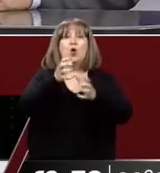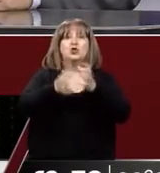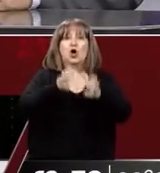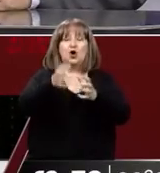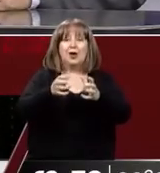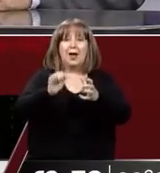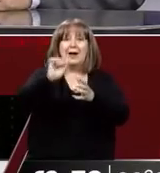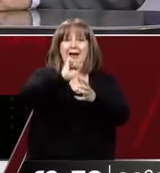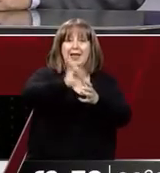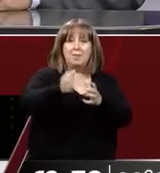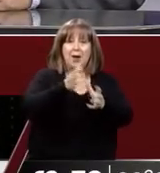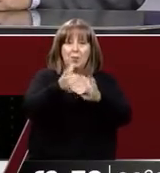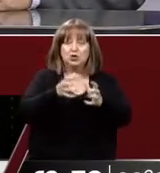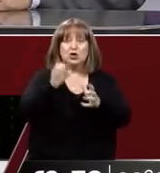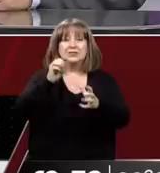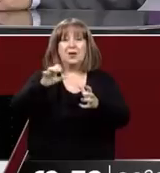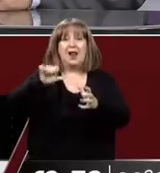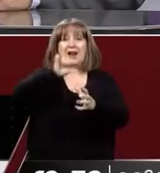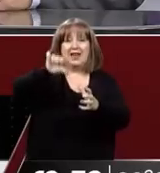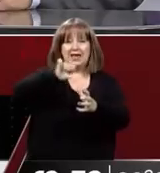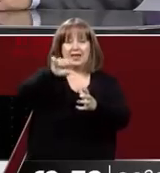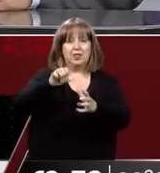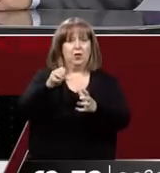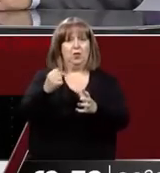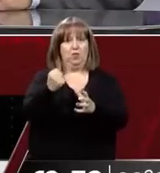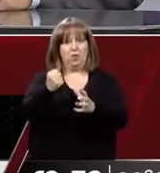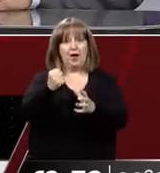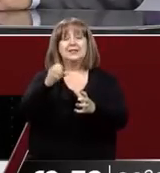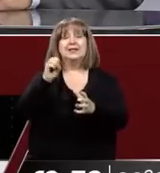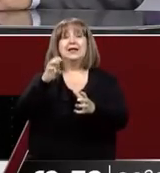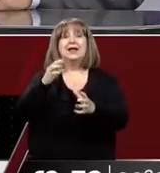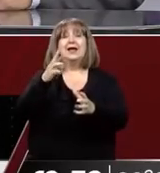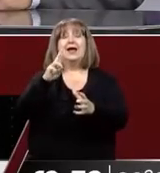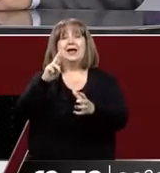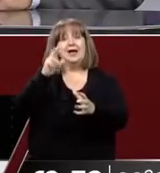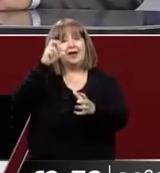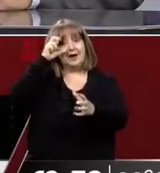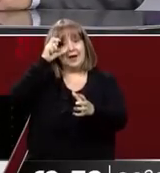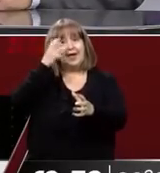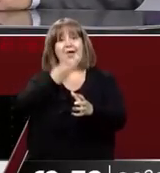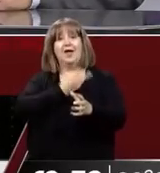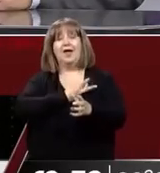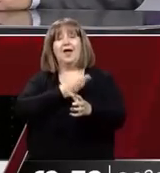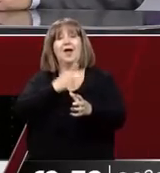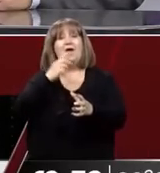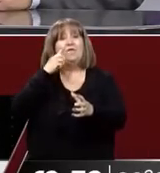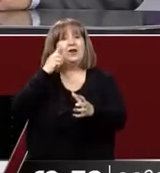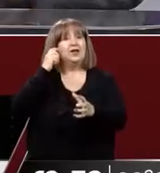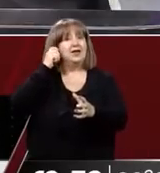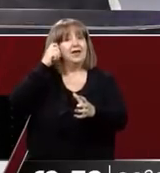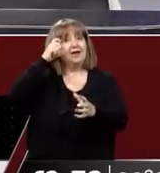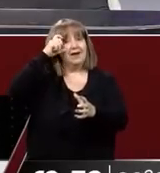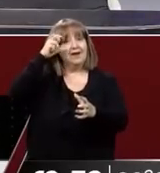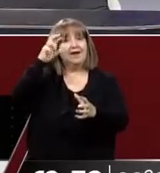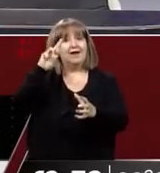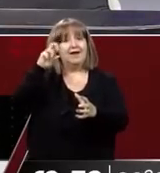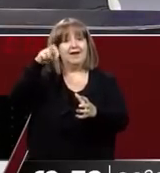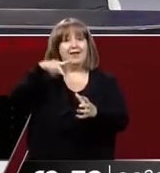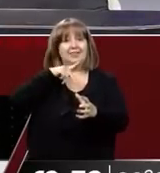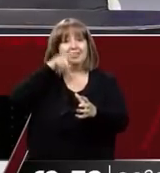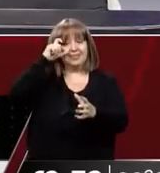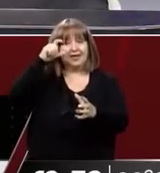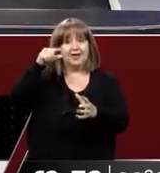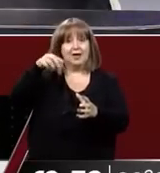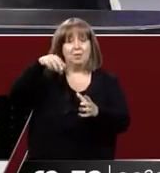argumento de la defensa quizás inclusive se vio desdibujado cuando ella declara que lo hace el primer día después de los alegatos de apertura